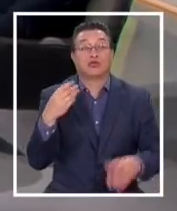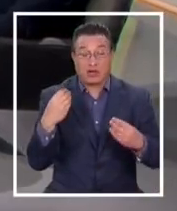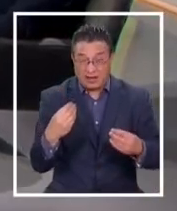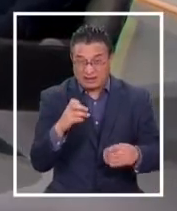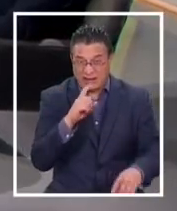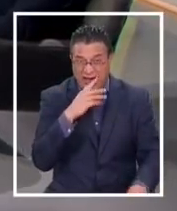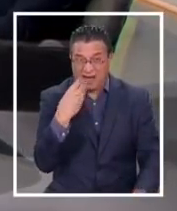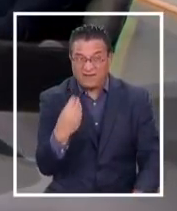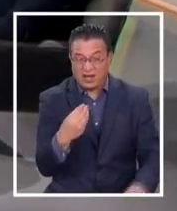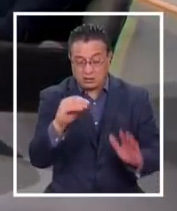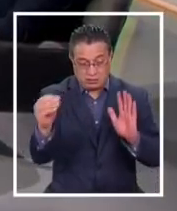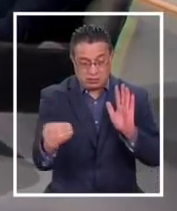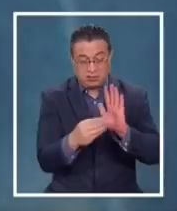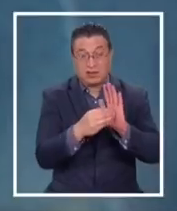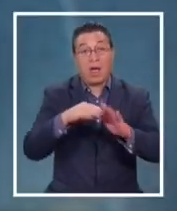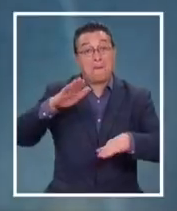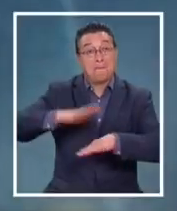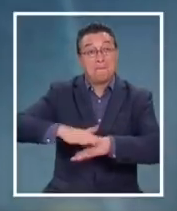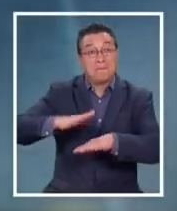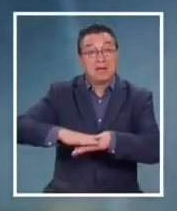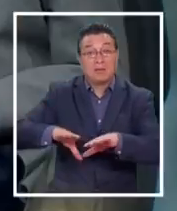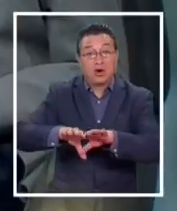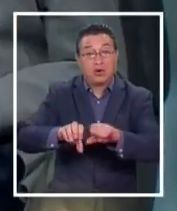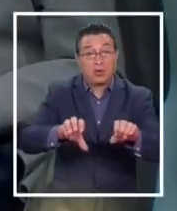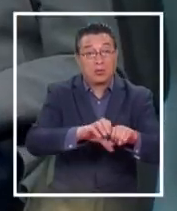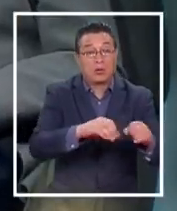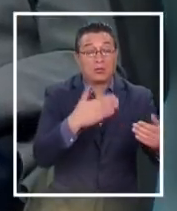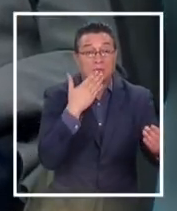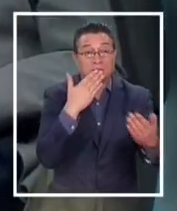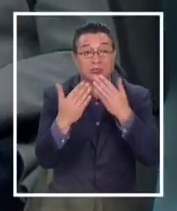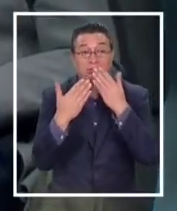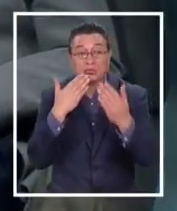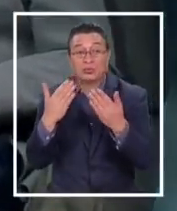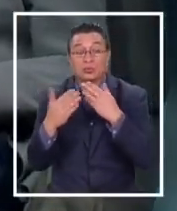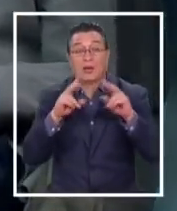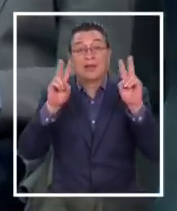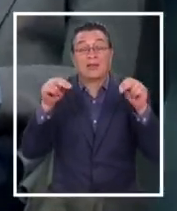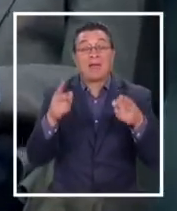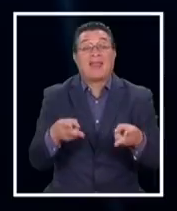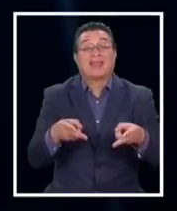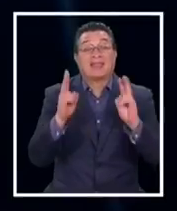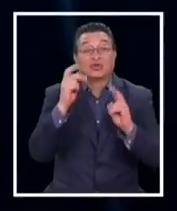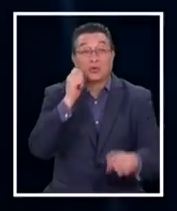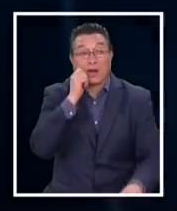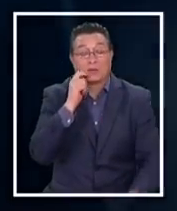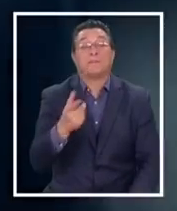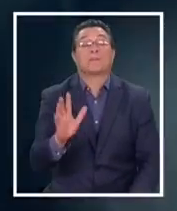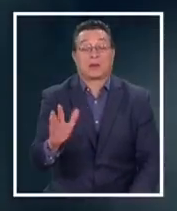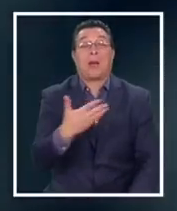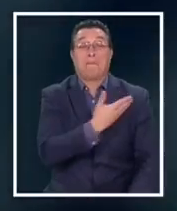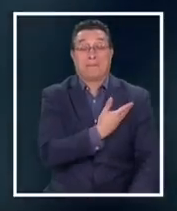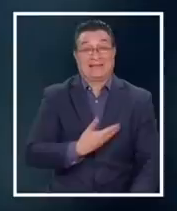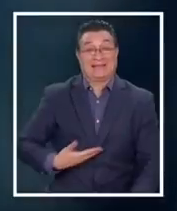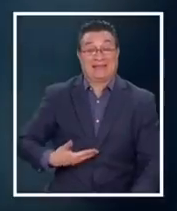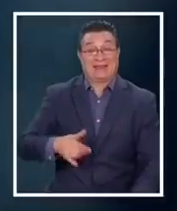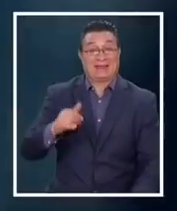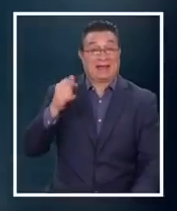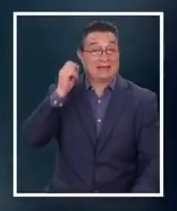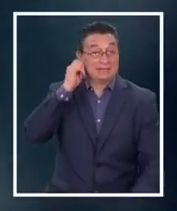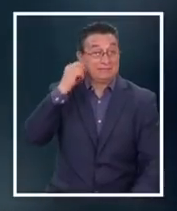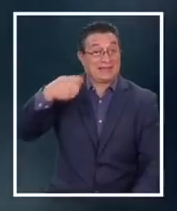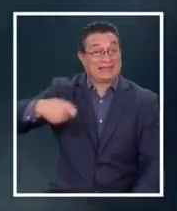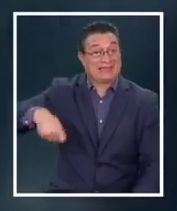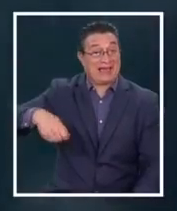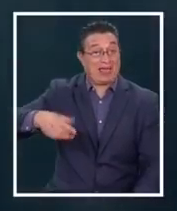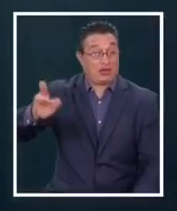oportuno poner en la agenda de mínimos la discusión de los derechos humanos? Mira, la presidenta del Senado dijo desde un